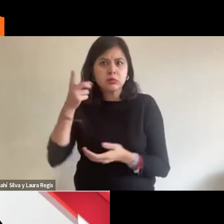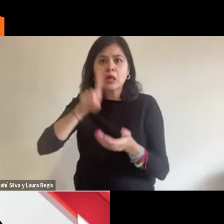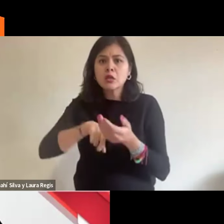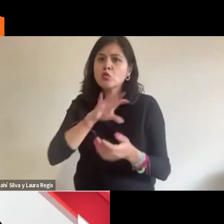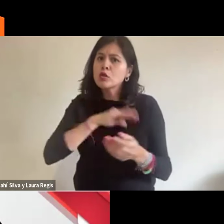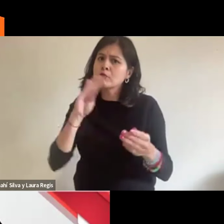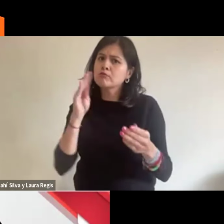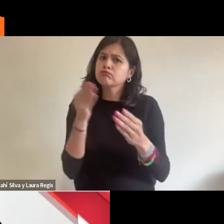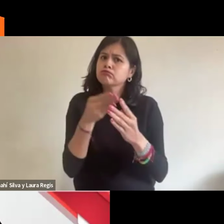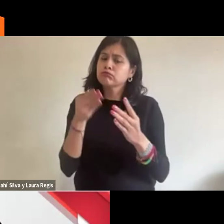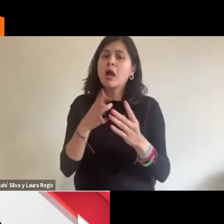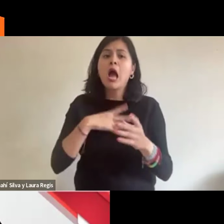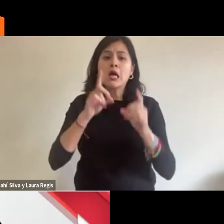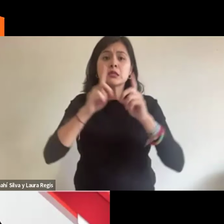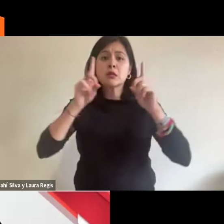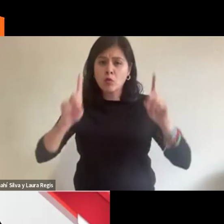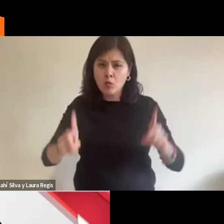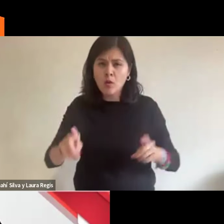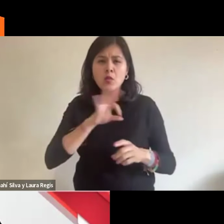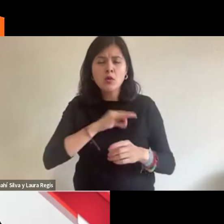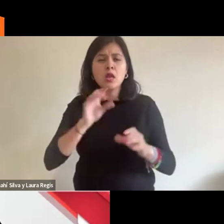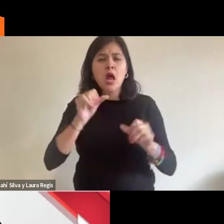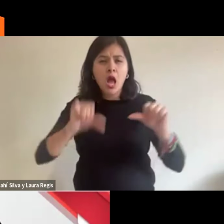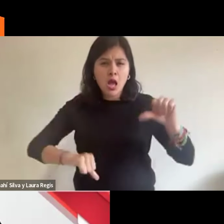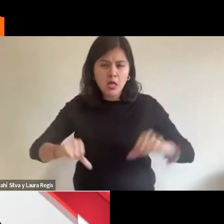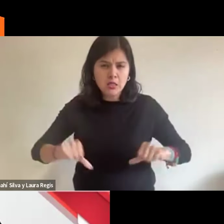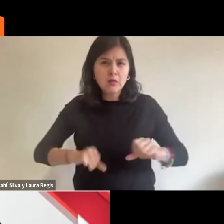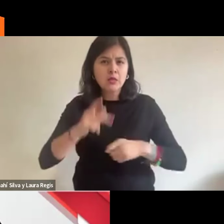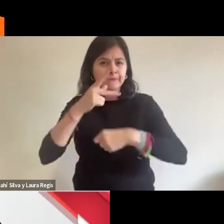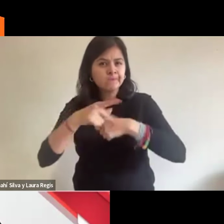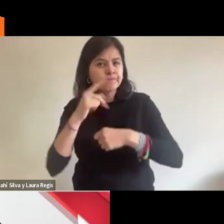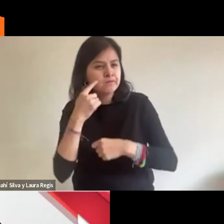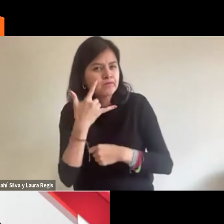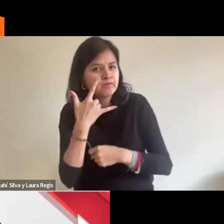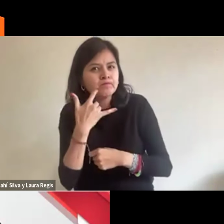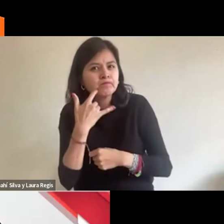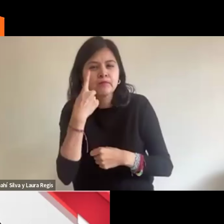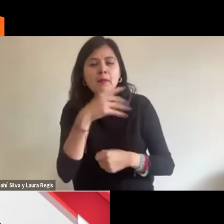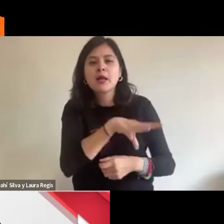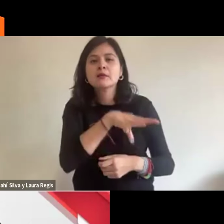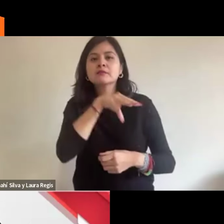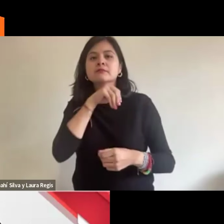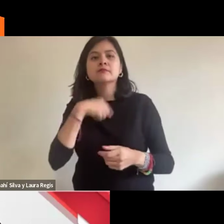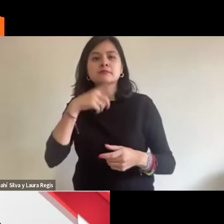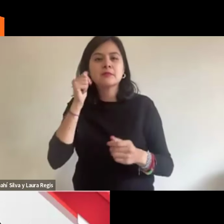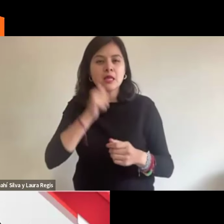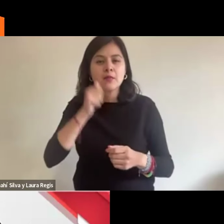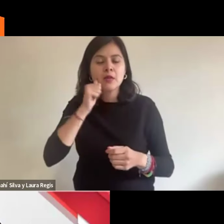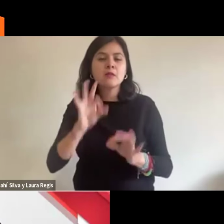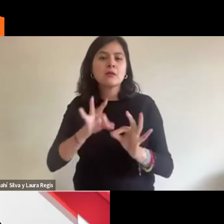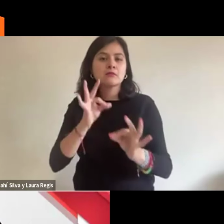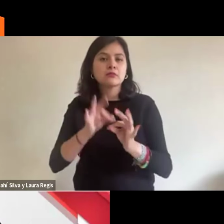Entonces ellos tienen también un diplomado donde se ven las actividades vulnerables para que pasen a capacitarse también y que estemos siempre al día con